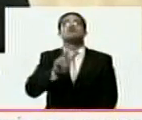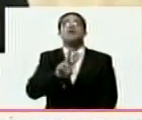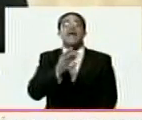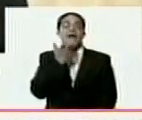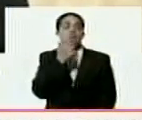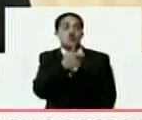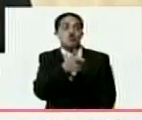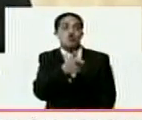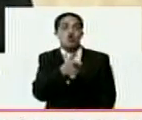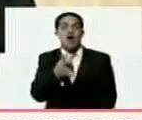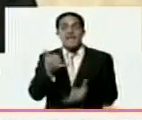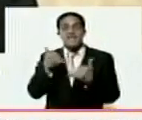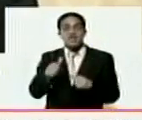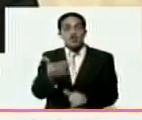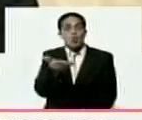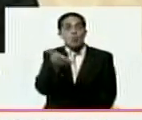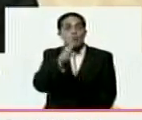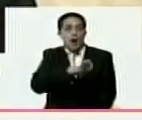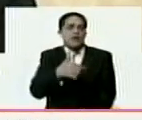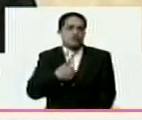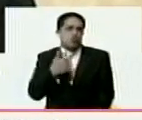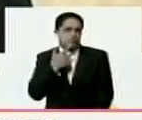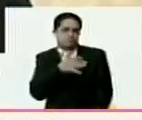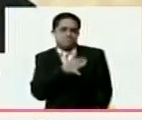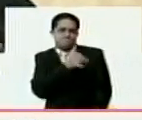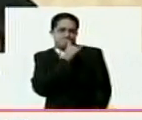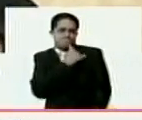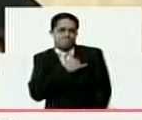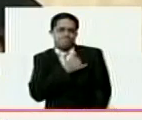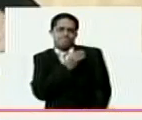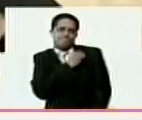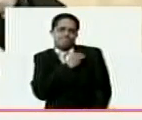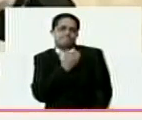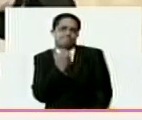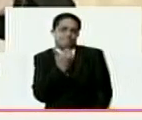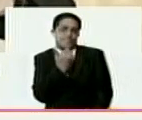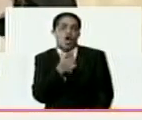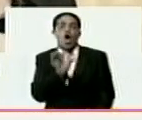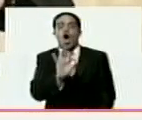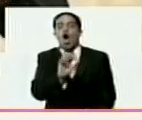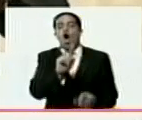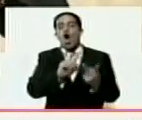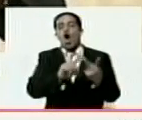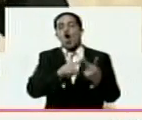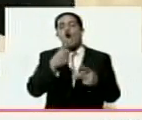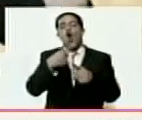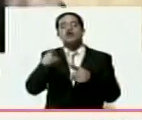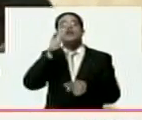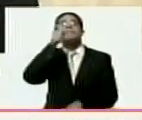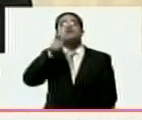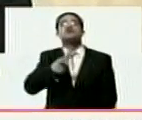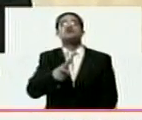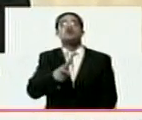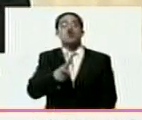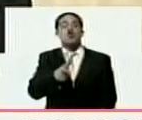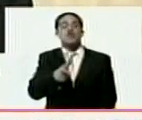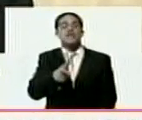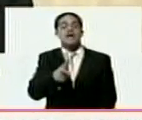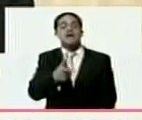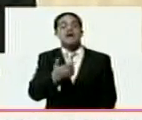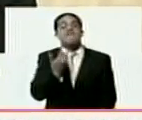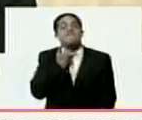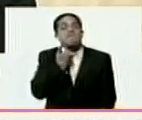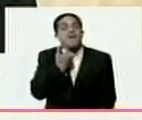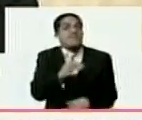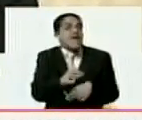vida, es uno de los casos que conozco, u otras que su enfermedad avanzó de un nivel a otro, o que no se